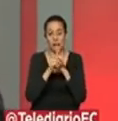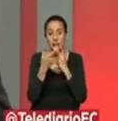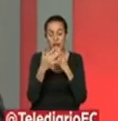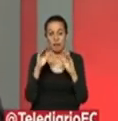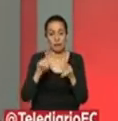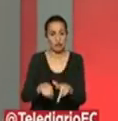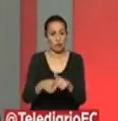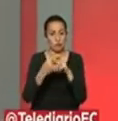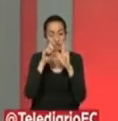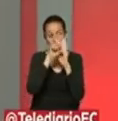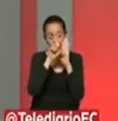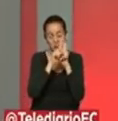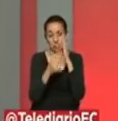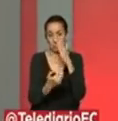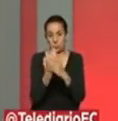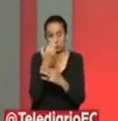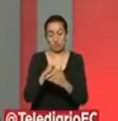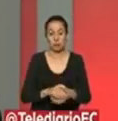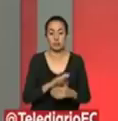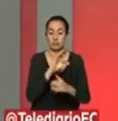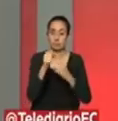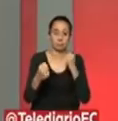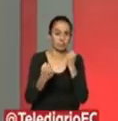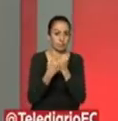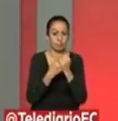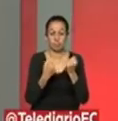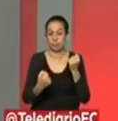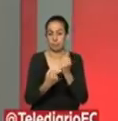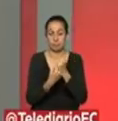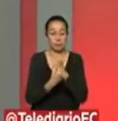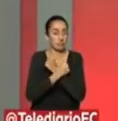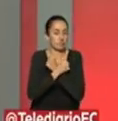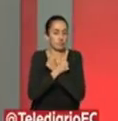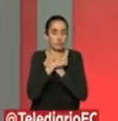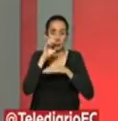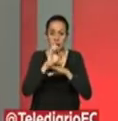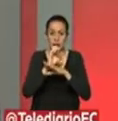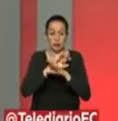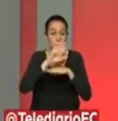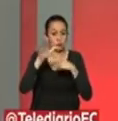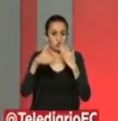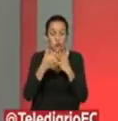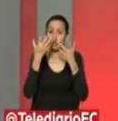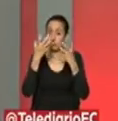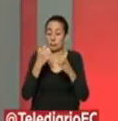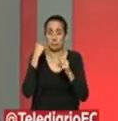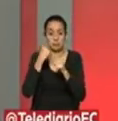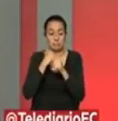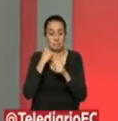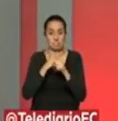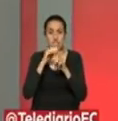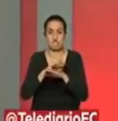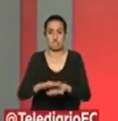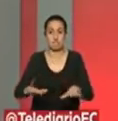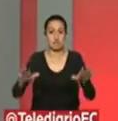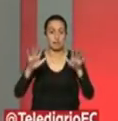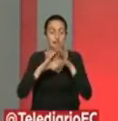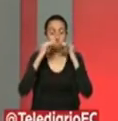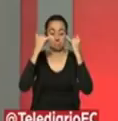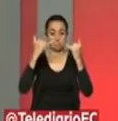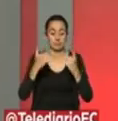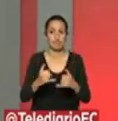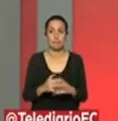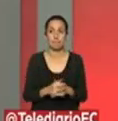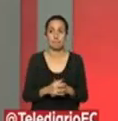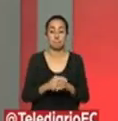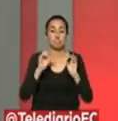absoluta, todos tenemos mucho que aportar, todos queremos al país, todos queremos generar empleo y que la gente pueda salir del